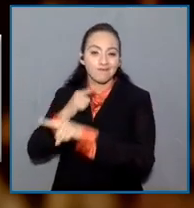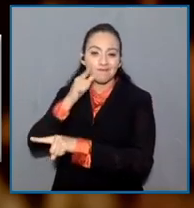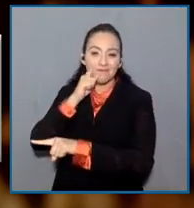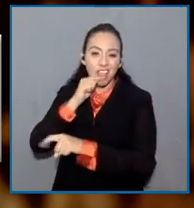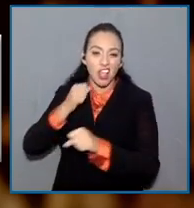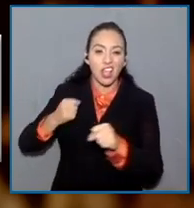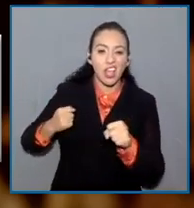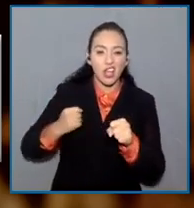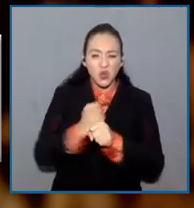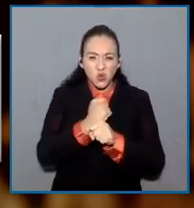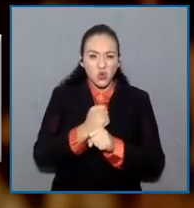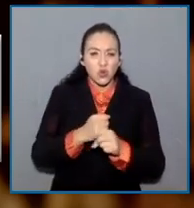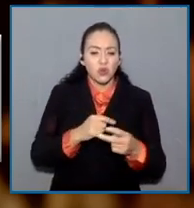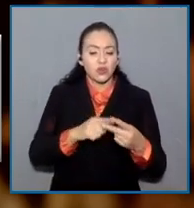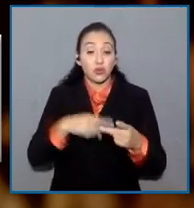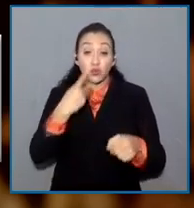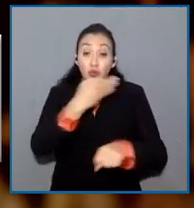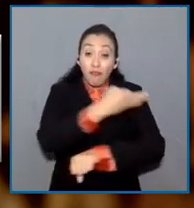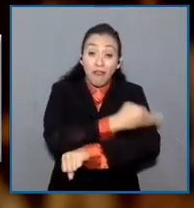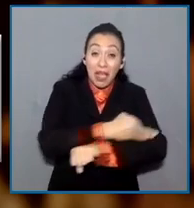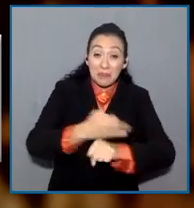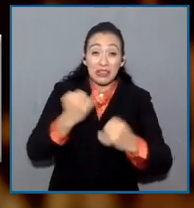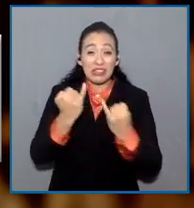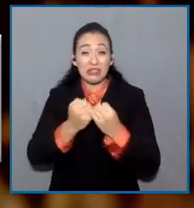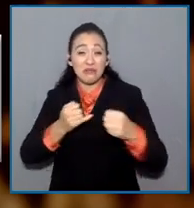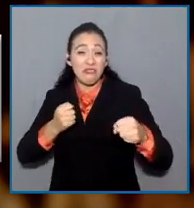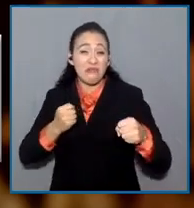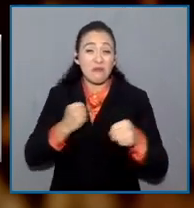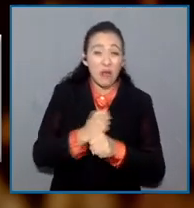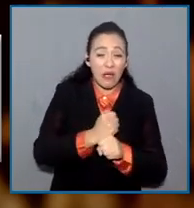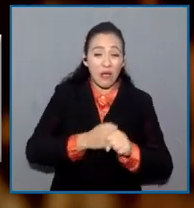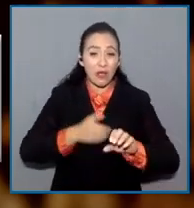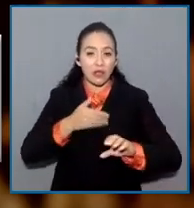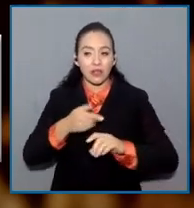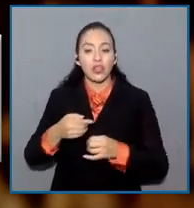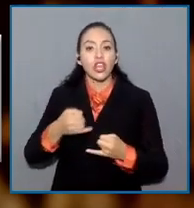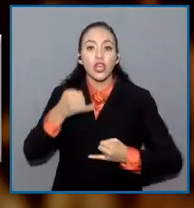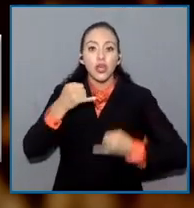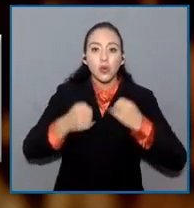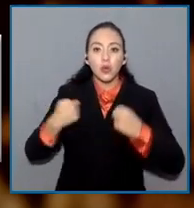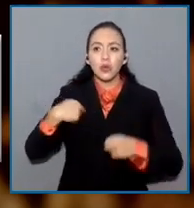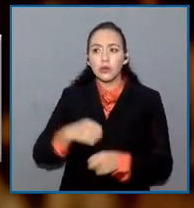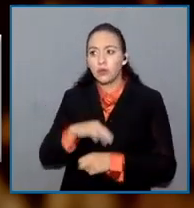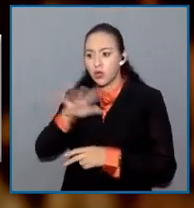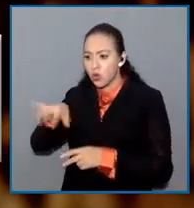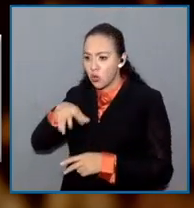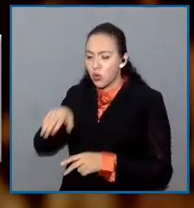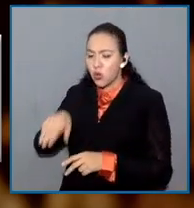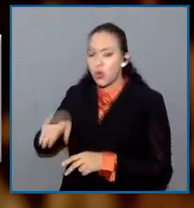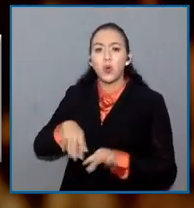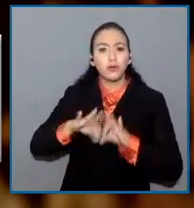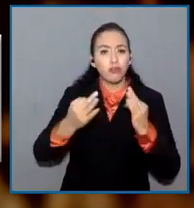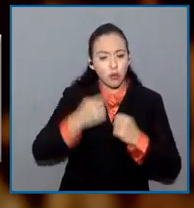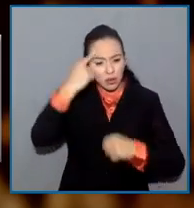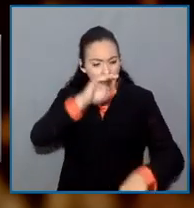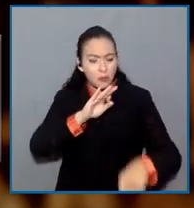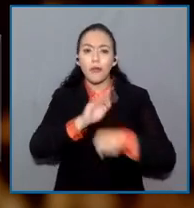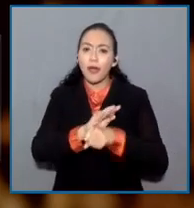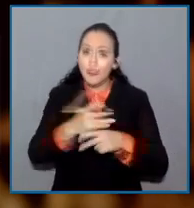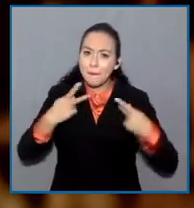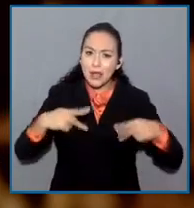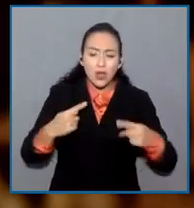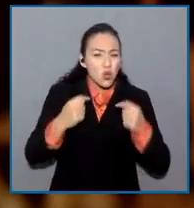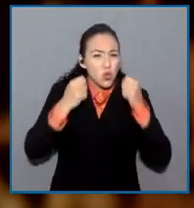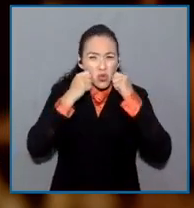sus familiares. Y que los jueces estamos siendo aquellas personas que estamos dispuestos a pagar el costo político, sí,